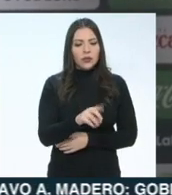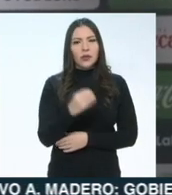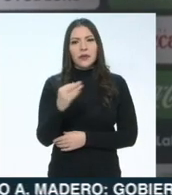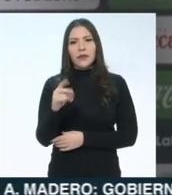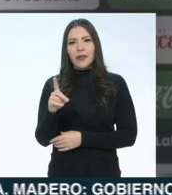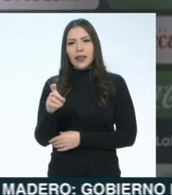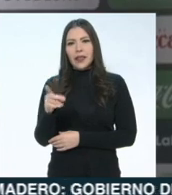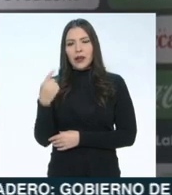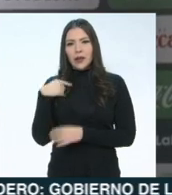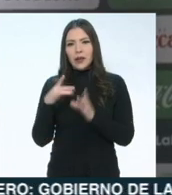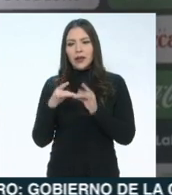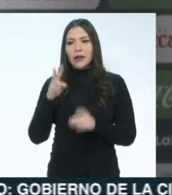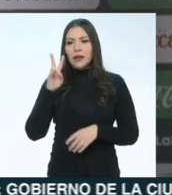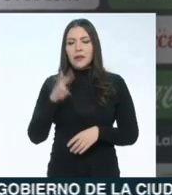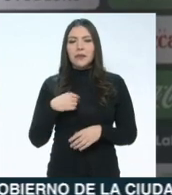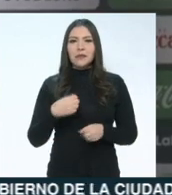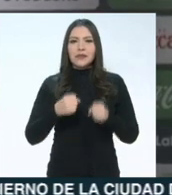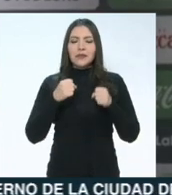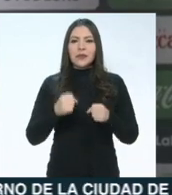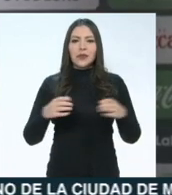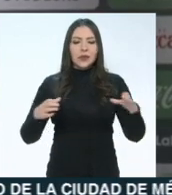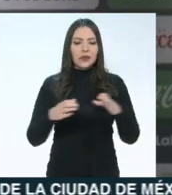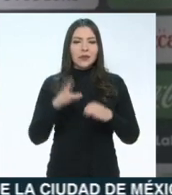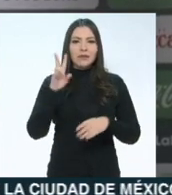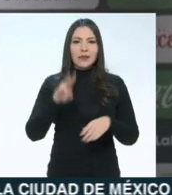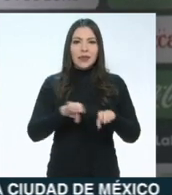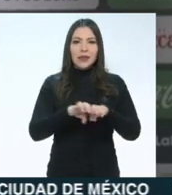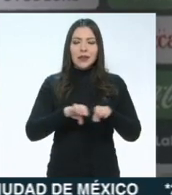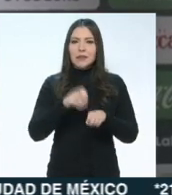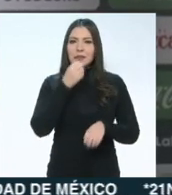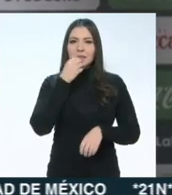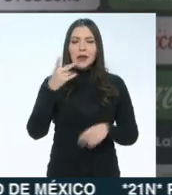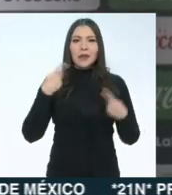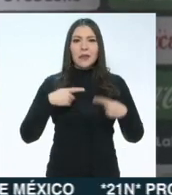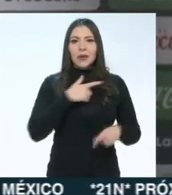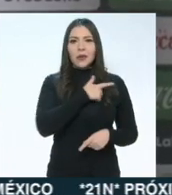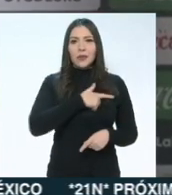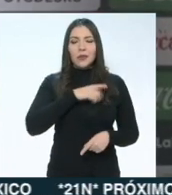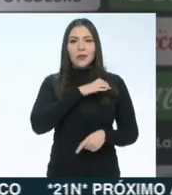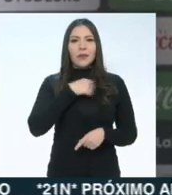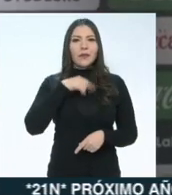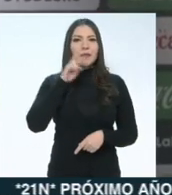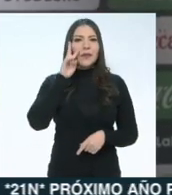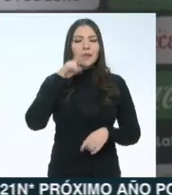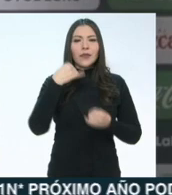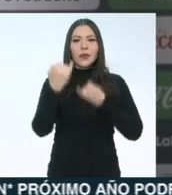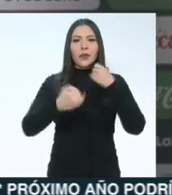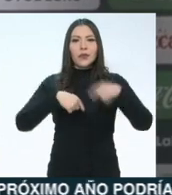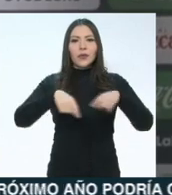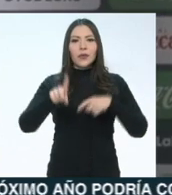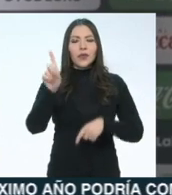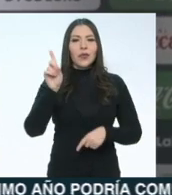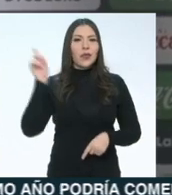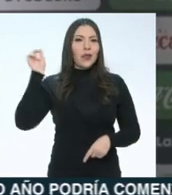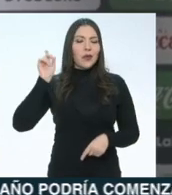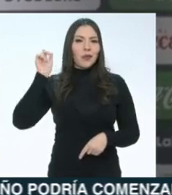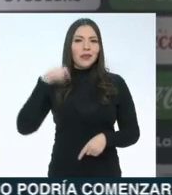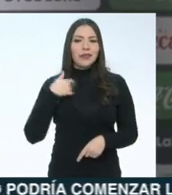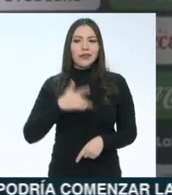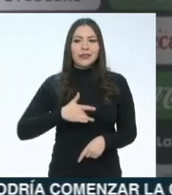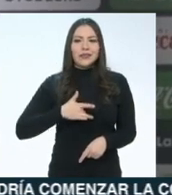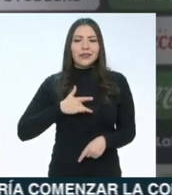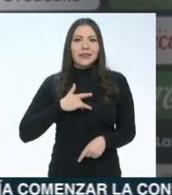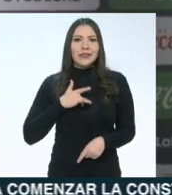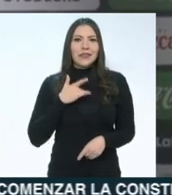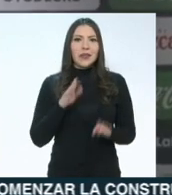Es un gran club y una afición enorme. Sin duda alguna, al ver el partido del domingo sentí una sensación muy